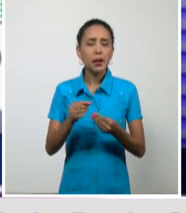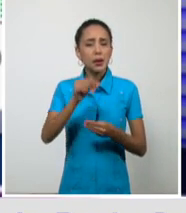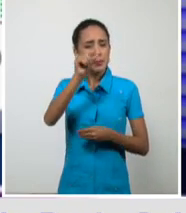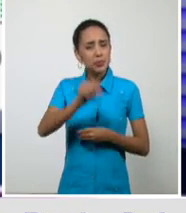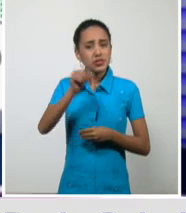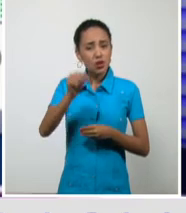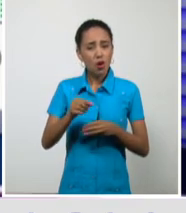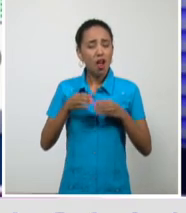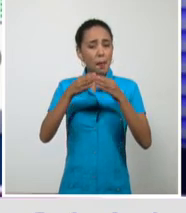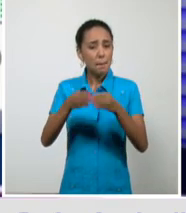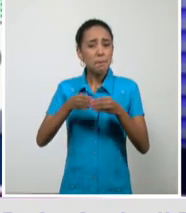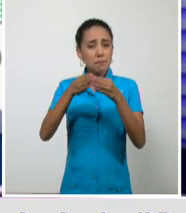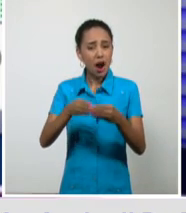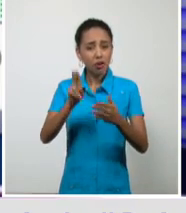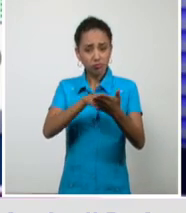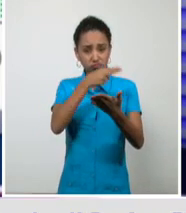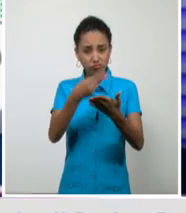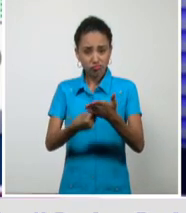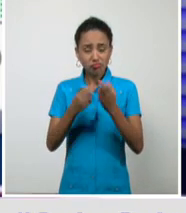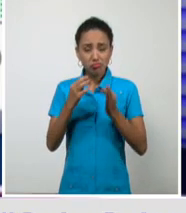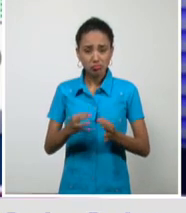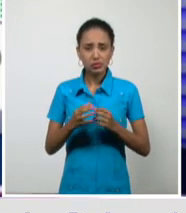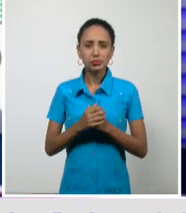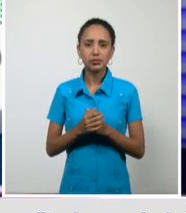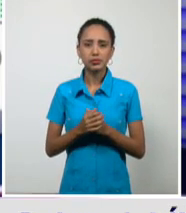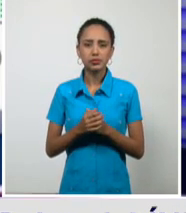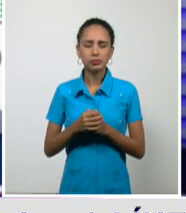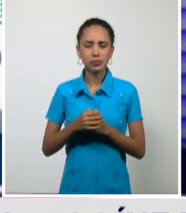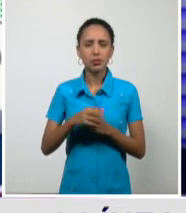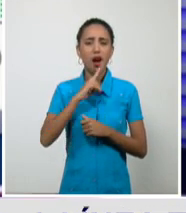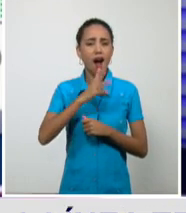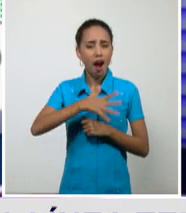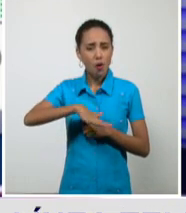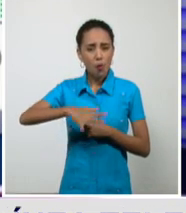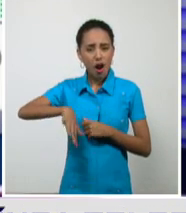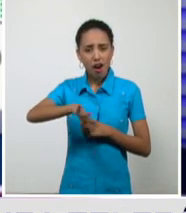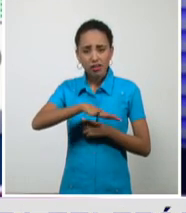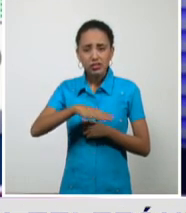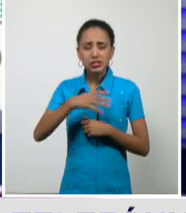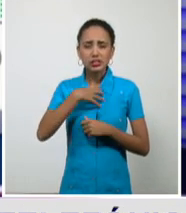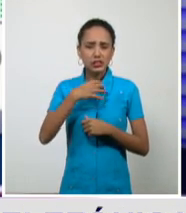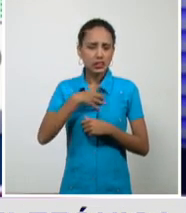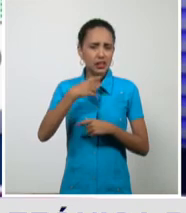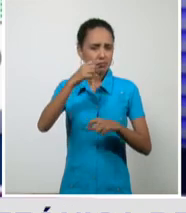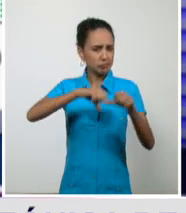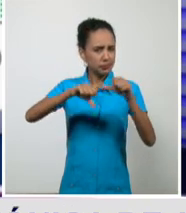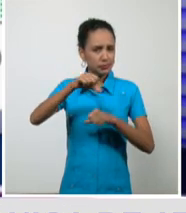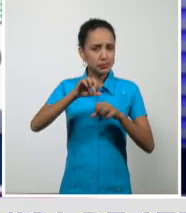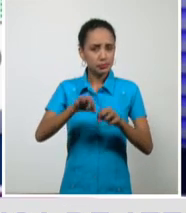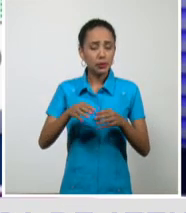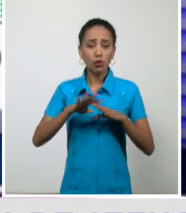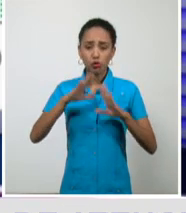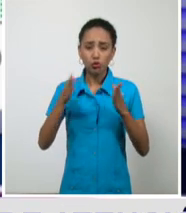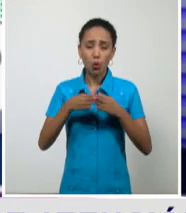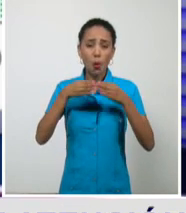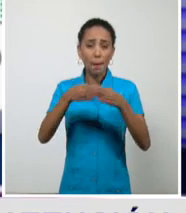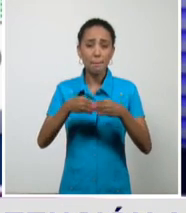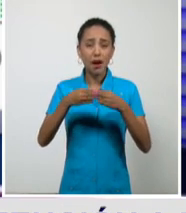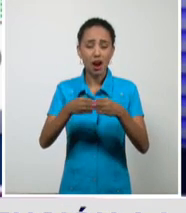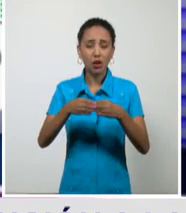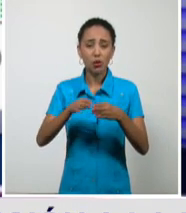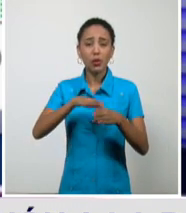británico, concretamente de las aguas oleosas, las aguas con hidrocarburos que toda embarcación genera, dónde y cómo se